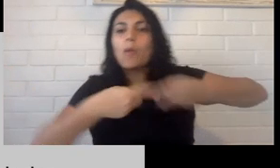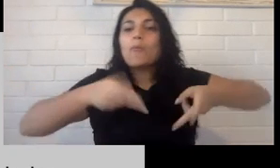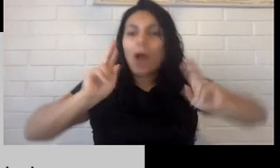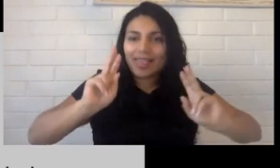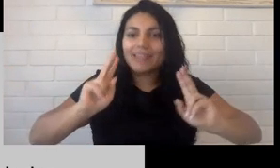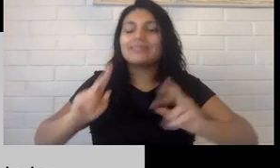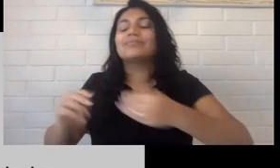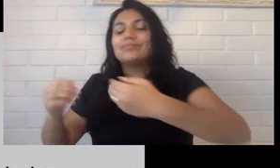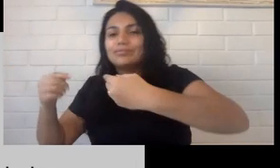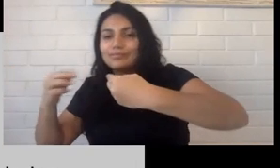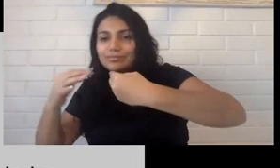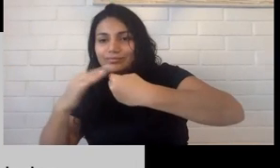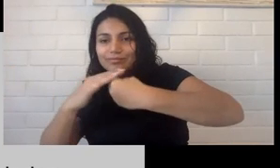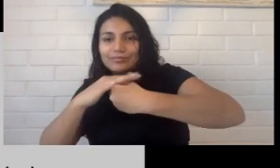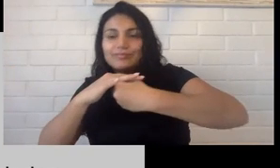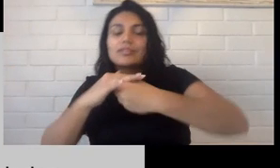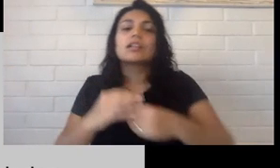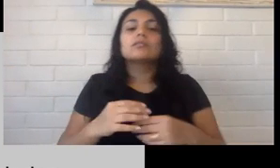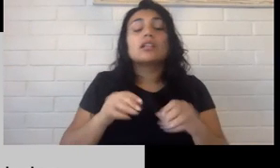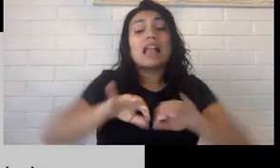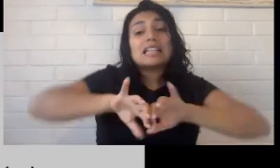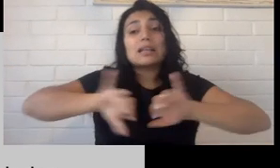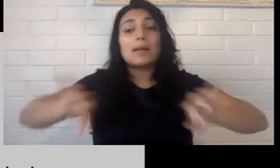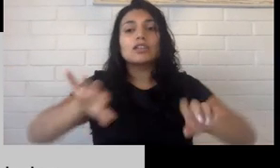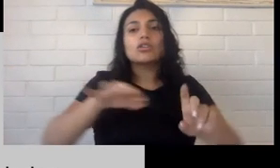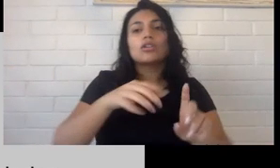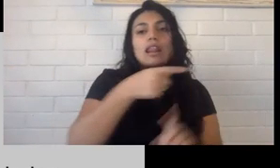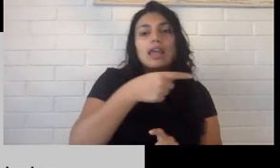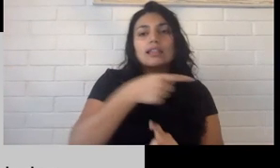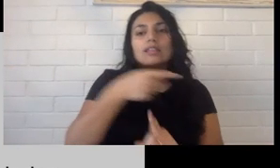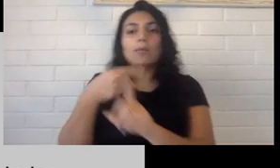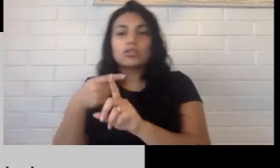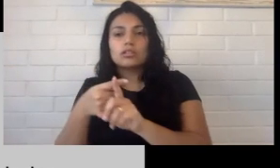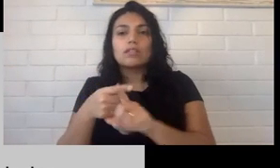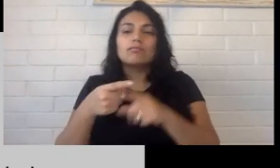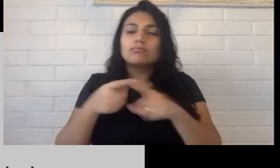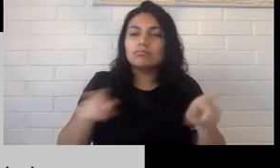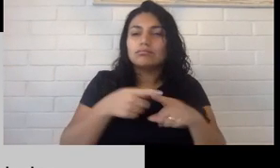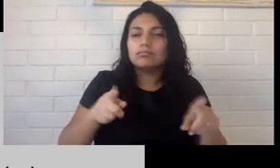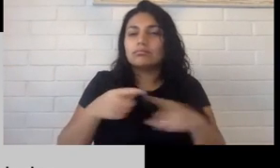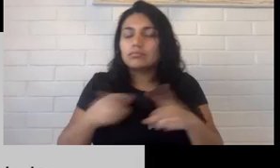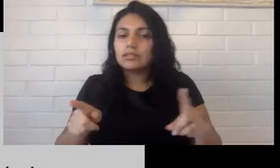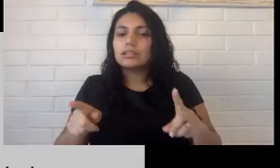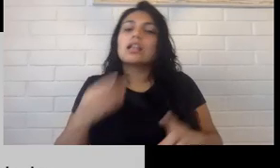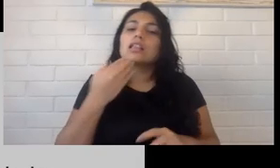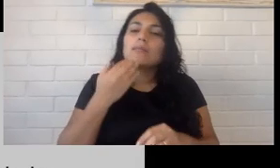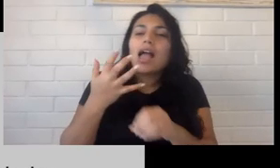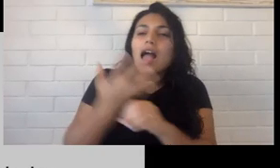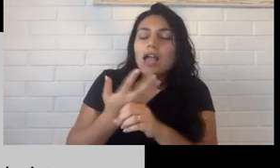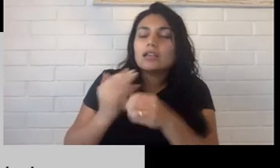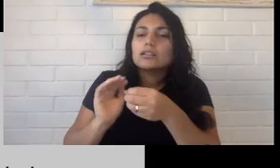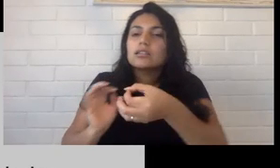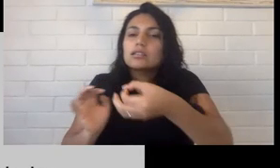la separación de cargas positivas y negativas en forma desigual y la existencia de